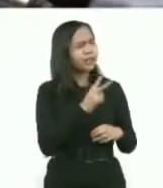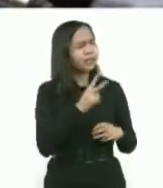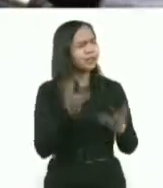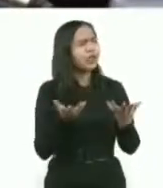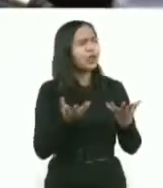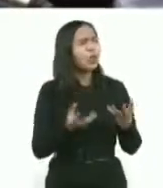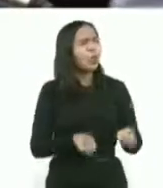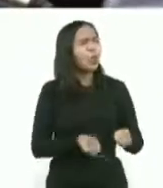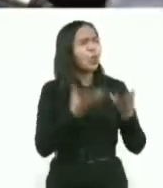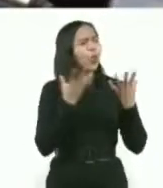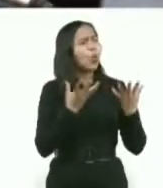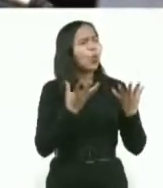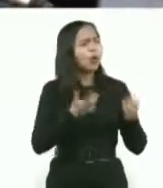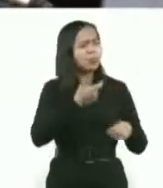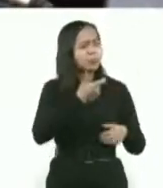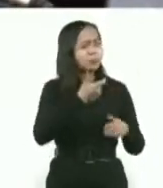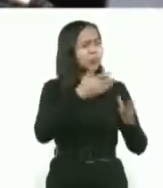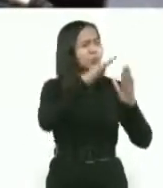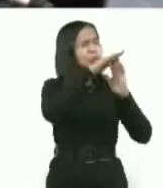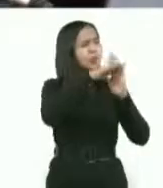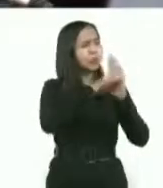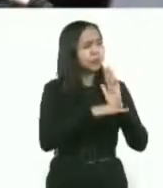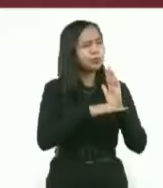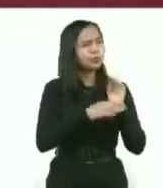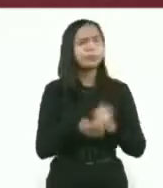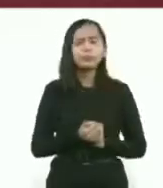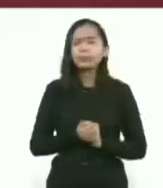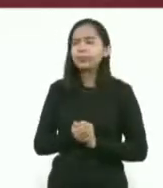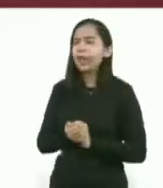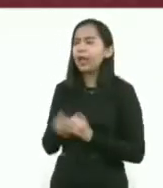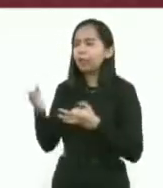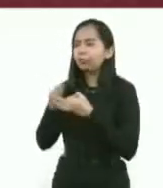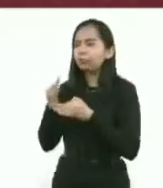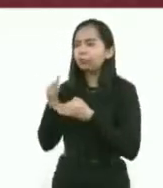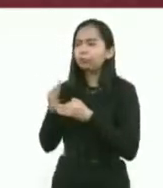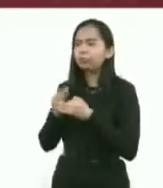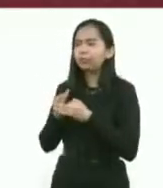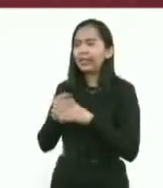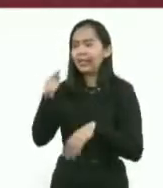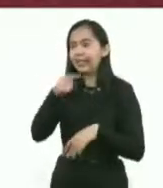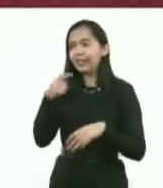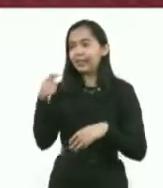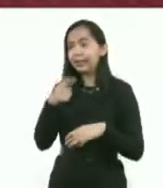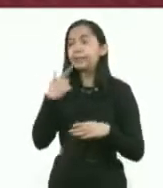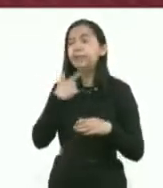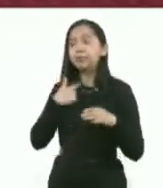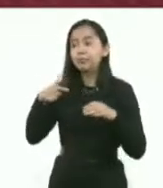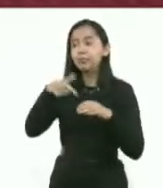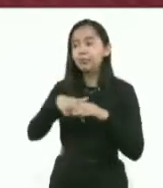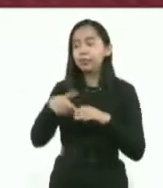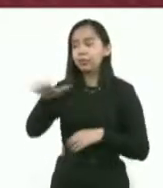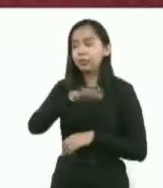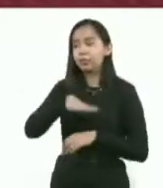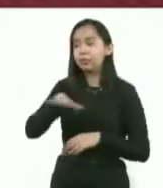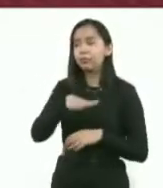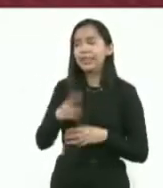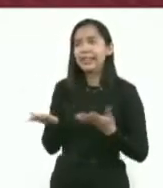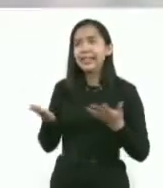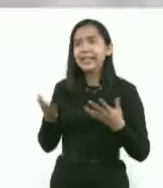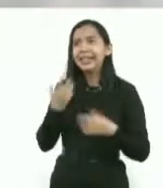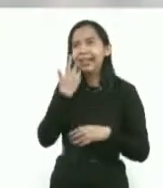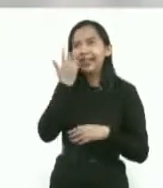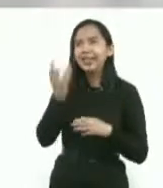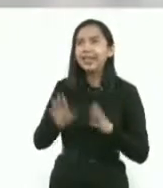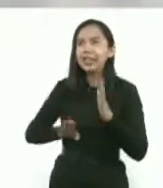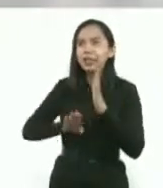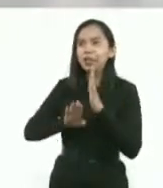pero ¿hasta cuánto se logró reducir? Pues es que ahorita esas gasolineras que pretendieron